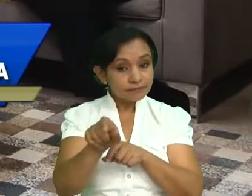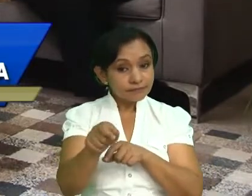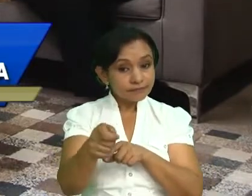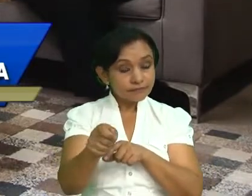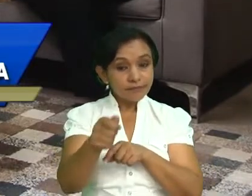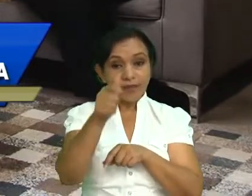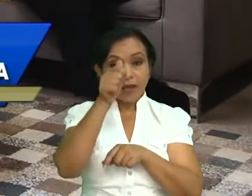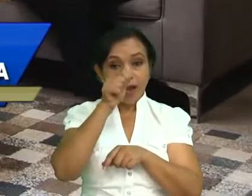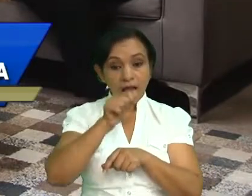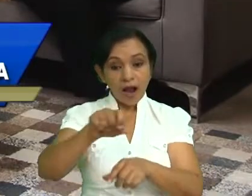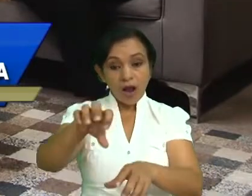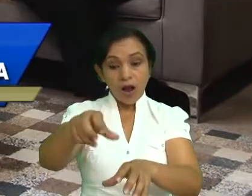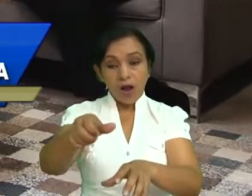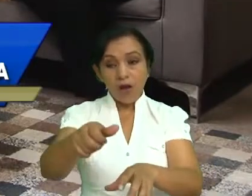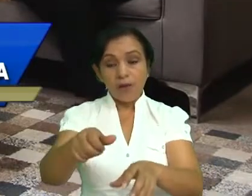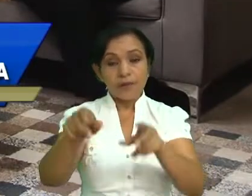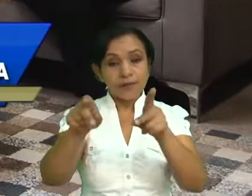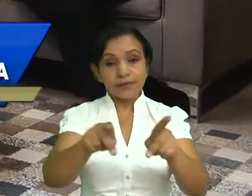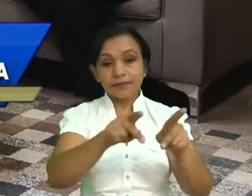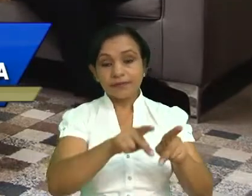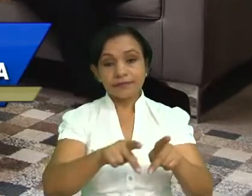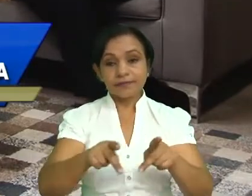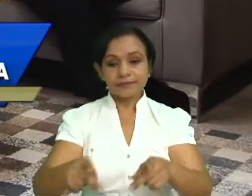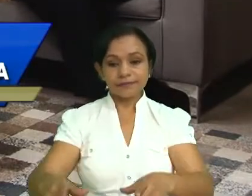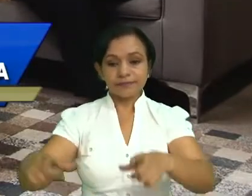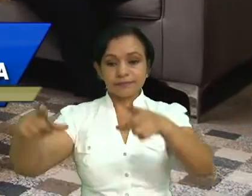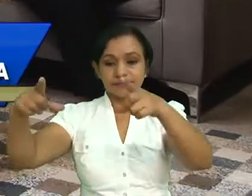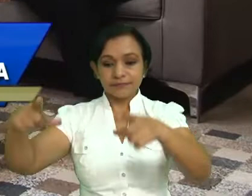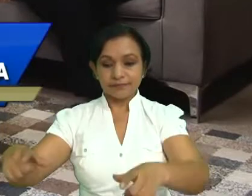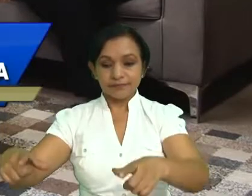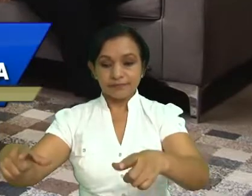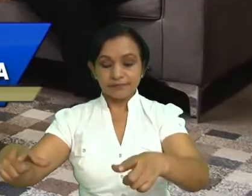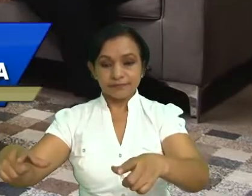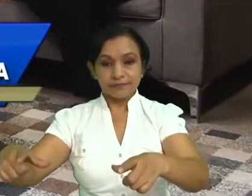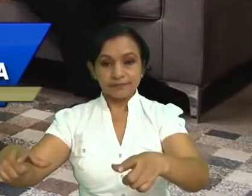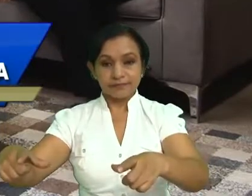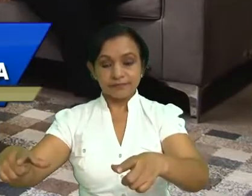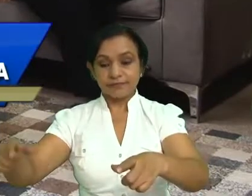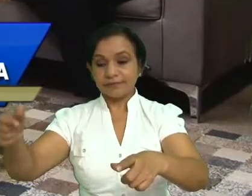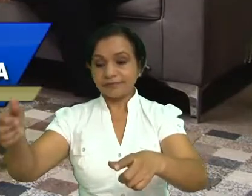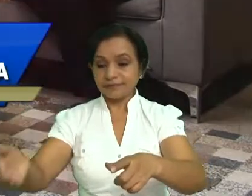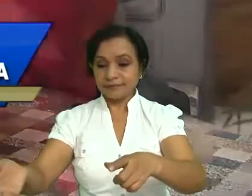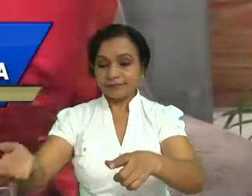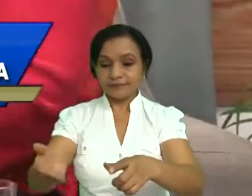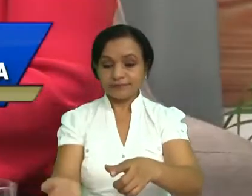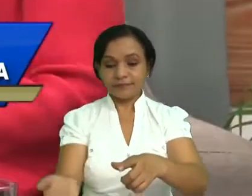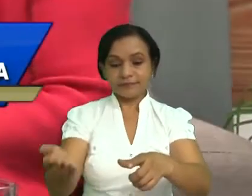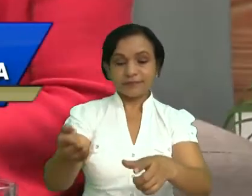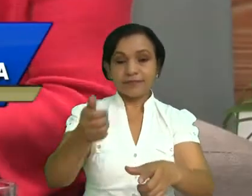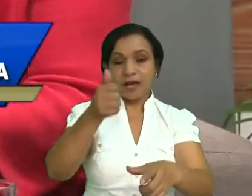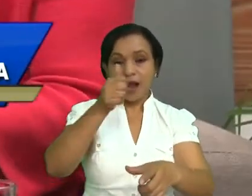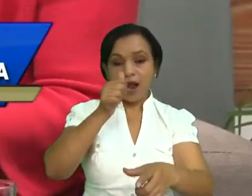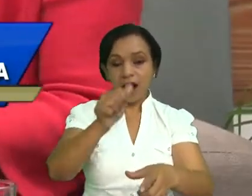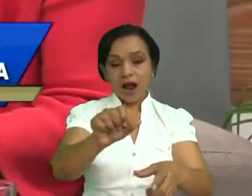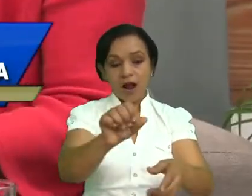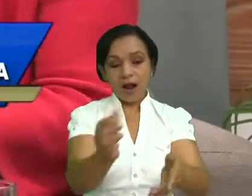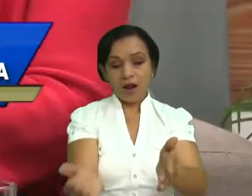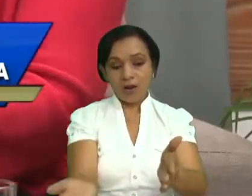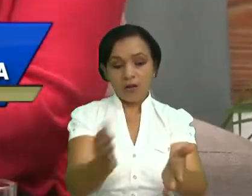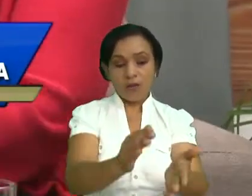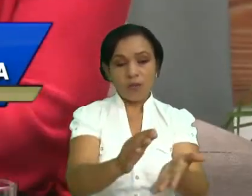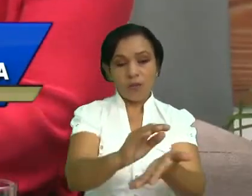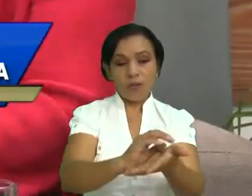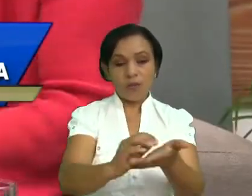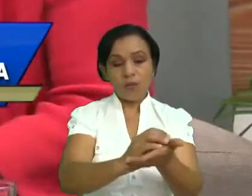de agua ahí a la par. Entonces la recomendación es tener un baldecito, como decía la doctora, una panita con agua y jabón, ya sea jabón